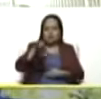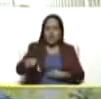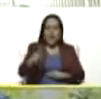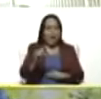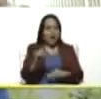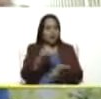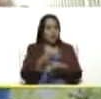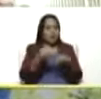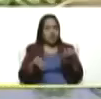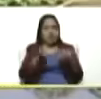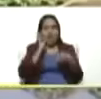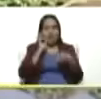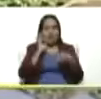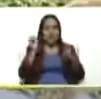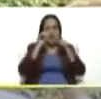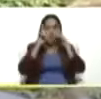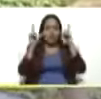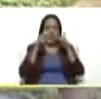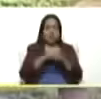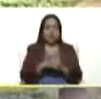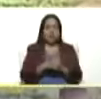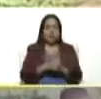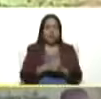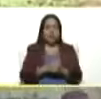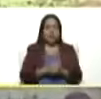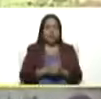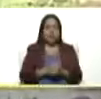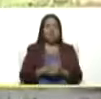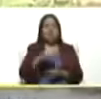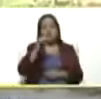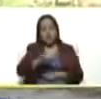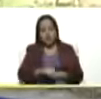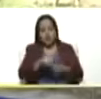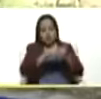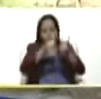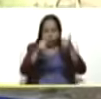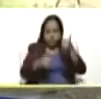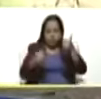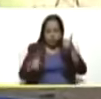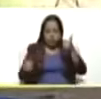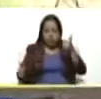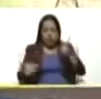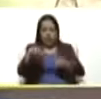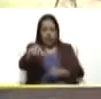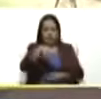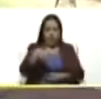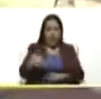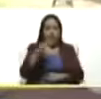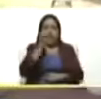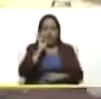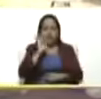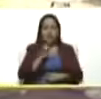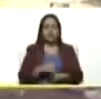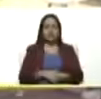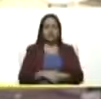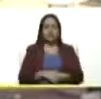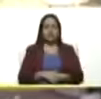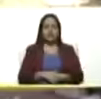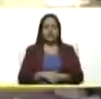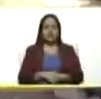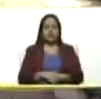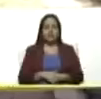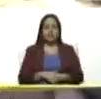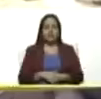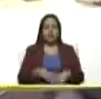café, una sorpresa. Subregiones. Subregiones del café. Subregiones. Subregiones, ah. Correcto.